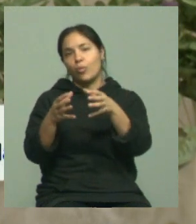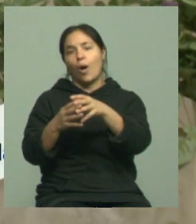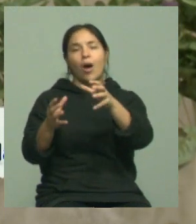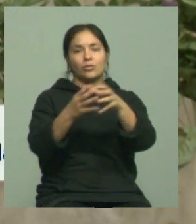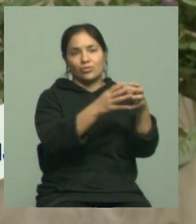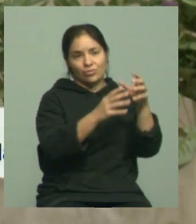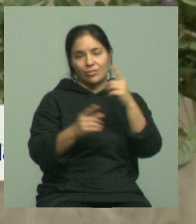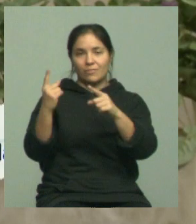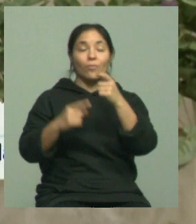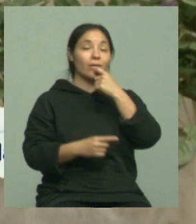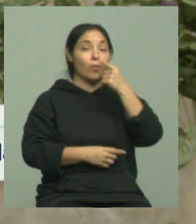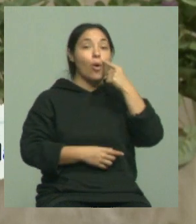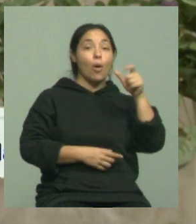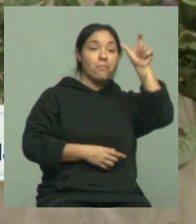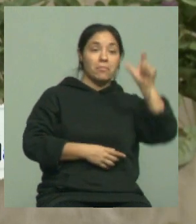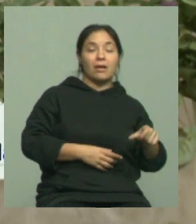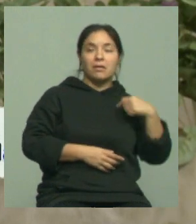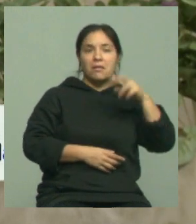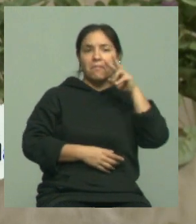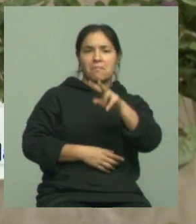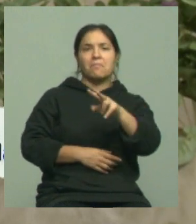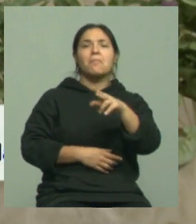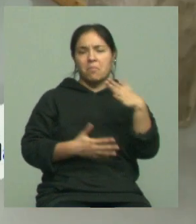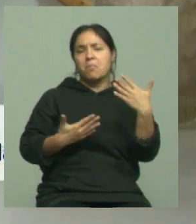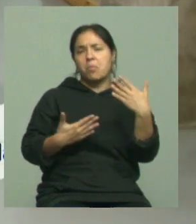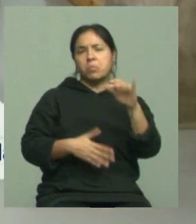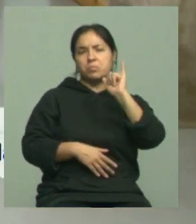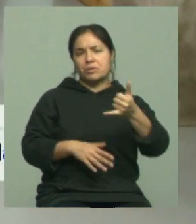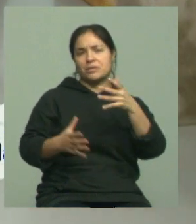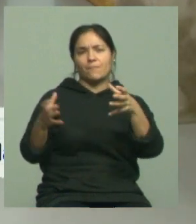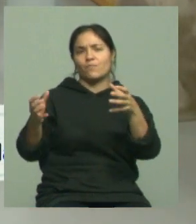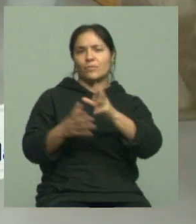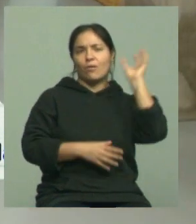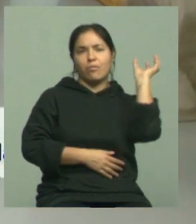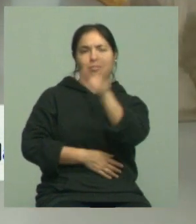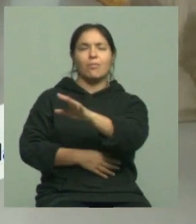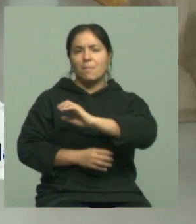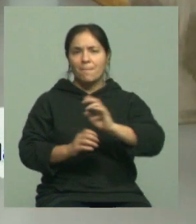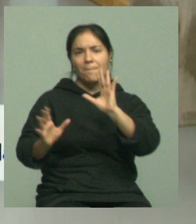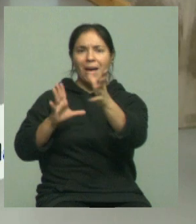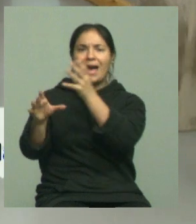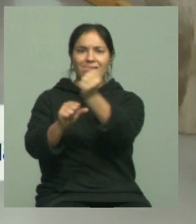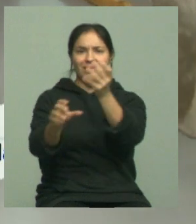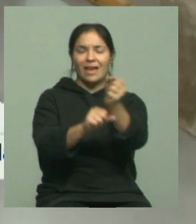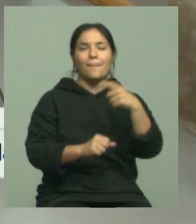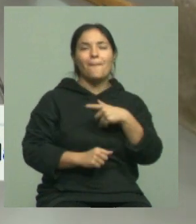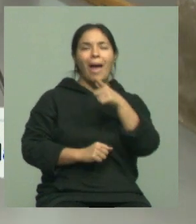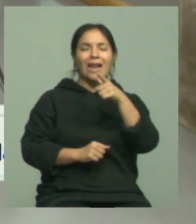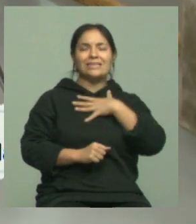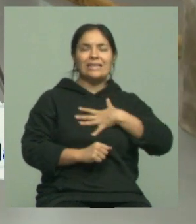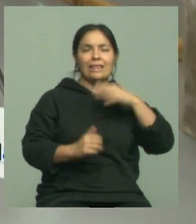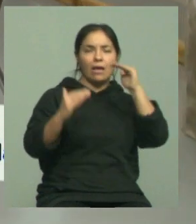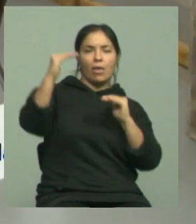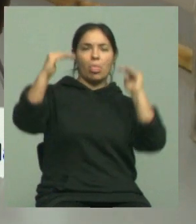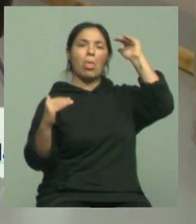vos, este tipo que creía que tenía el derecho de terminar con la vida de esas personas. Obviamente creyéndose absolutamente superior, ¿no? Aparte